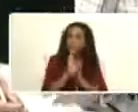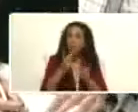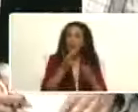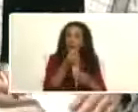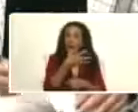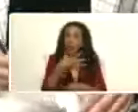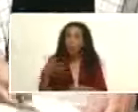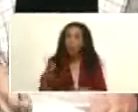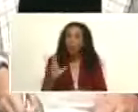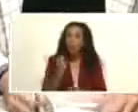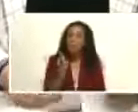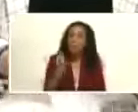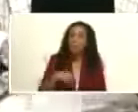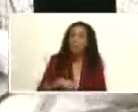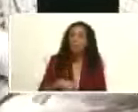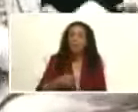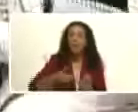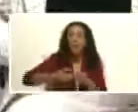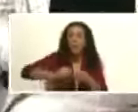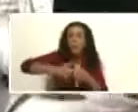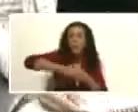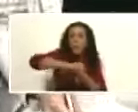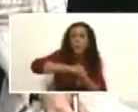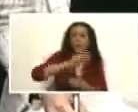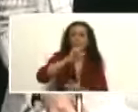¿verdad? Embutidos,